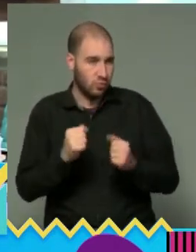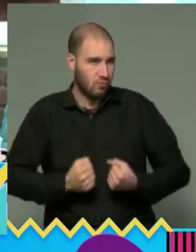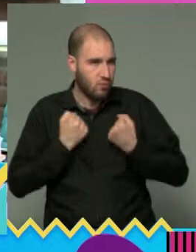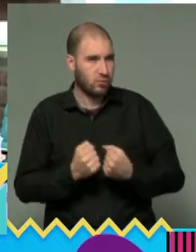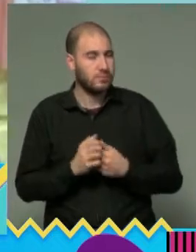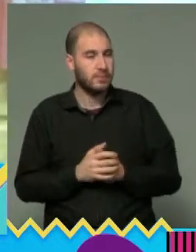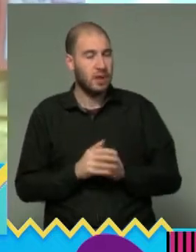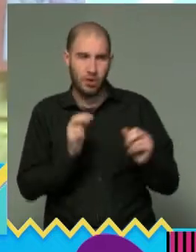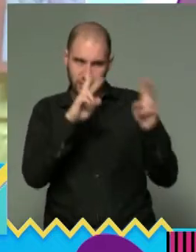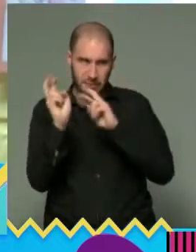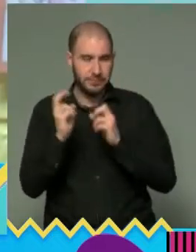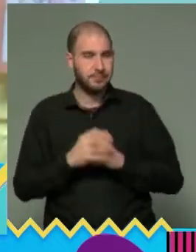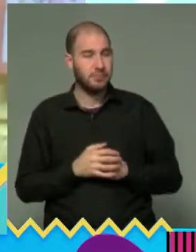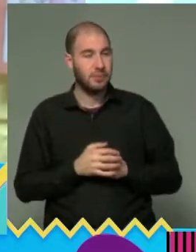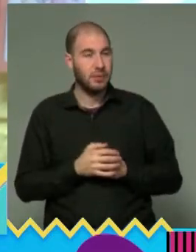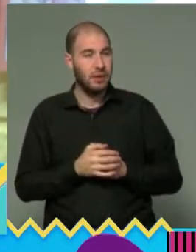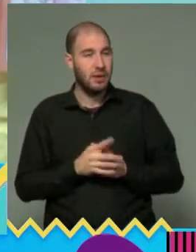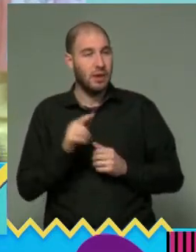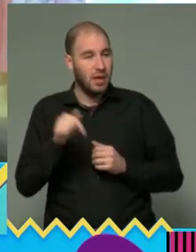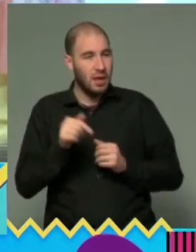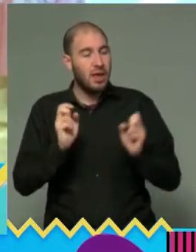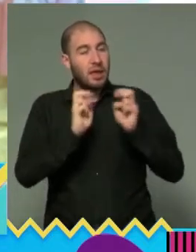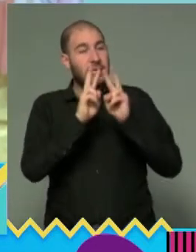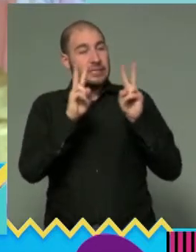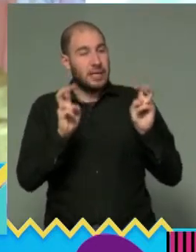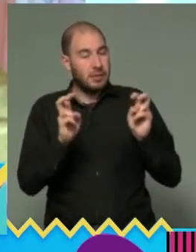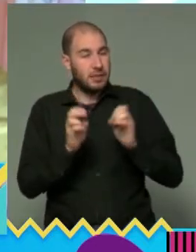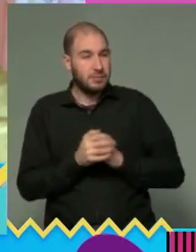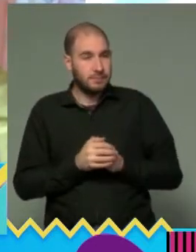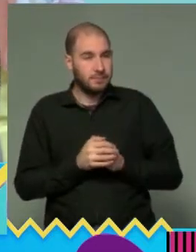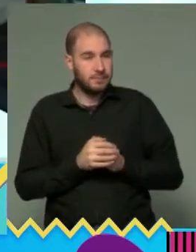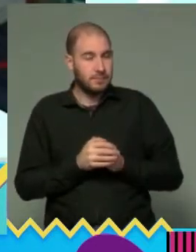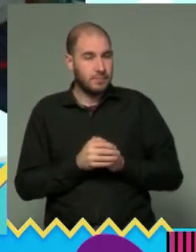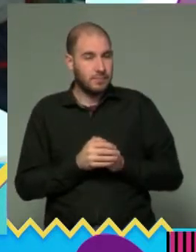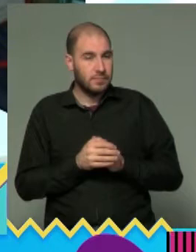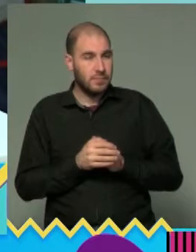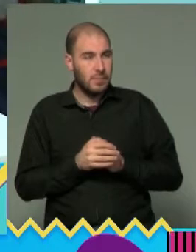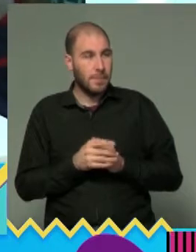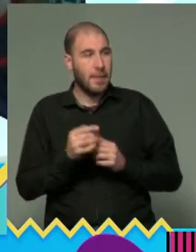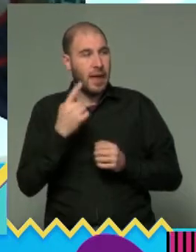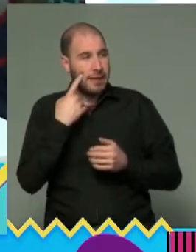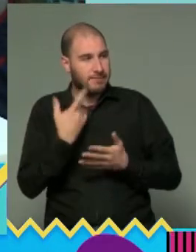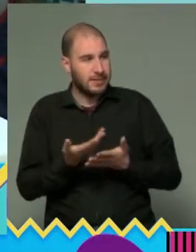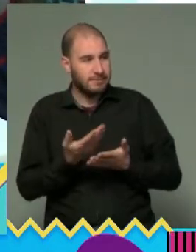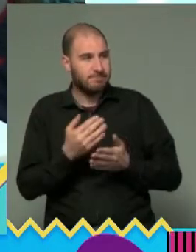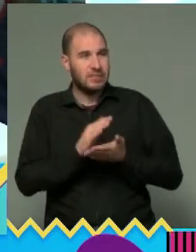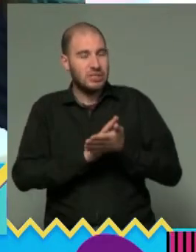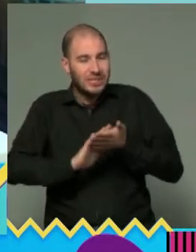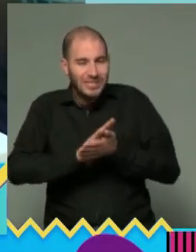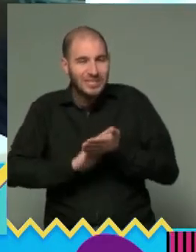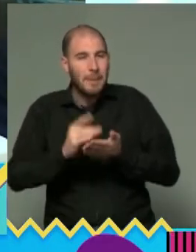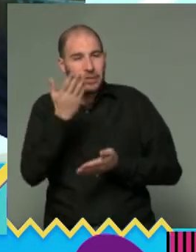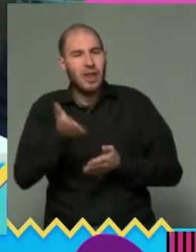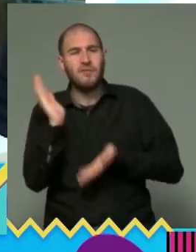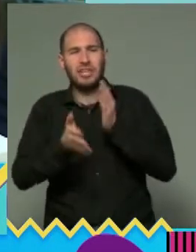fuertemente. Por otro lado, y esto ya sí tiene que ver con, de alguna manera, tratar de disuadir a los